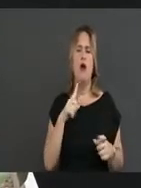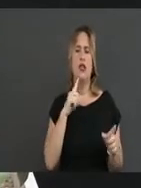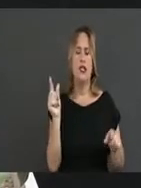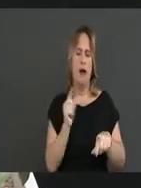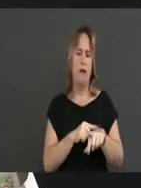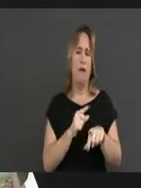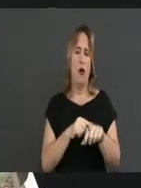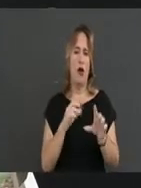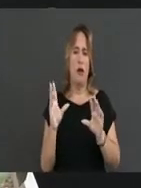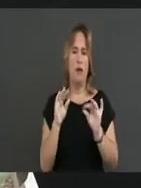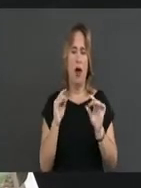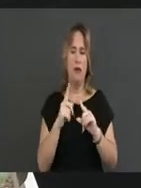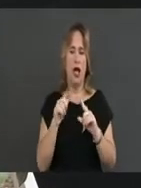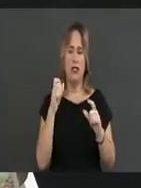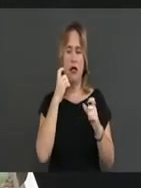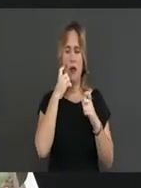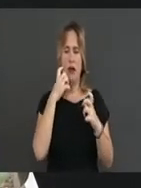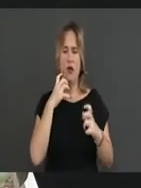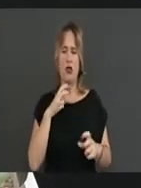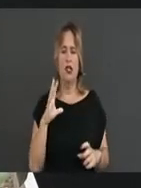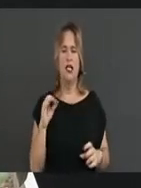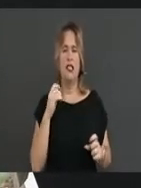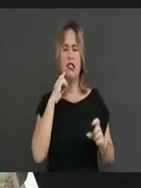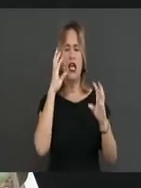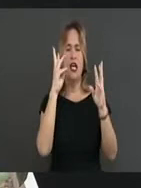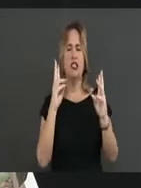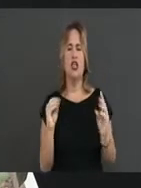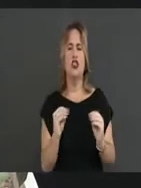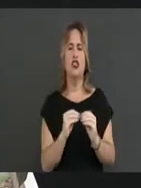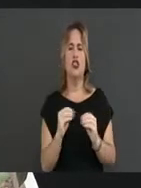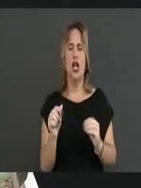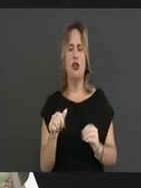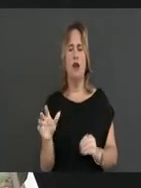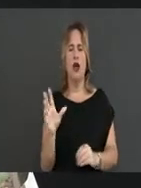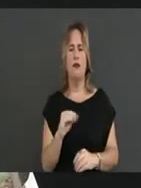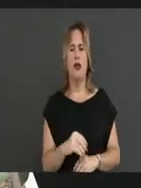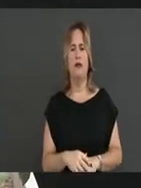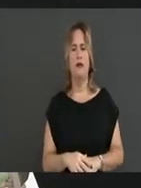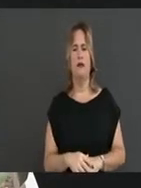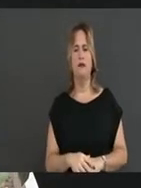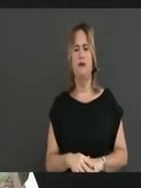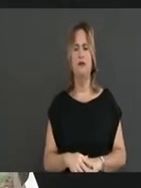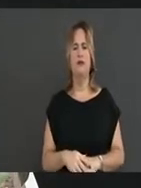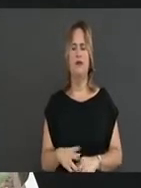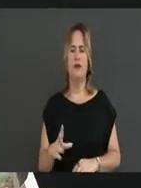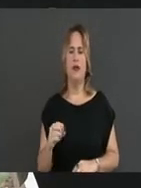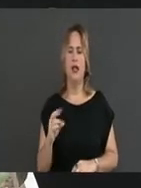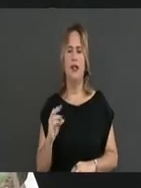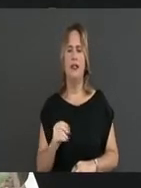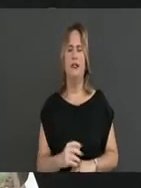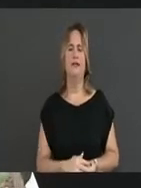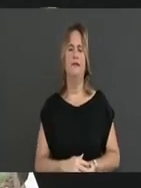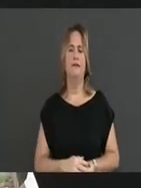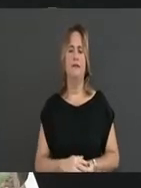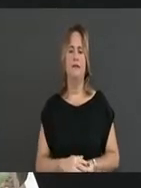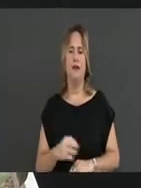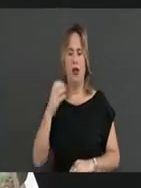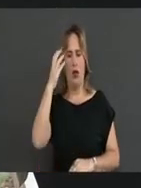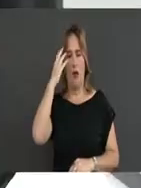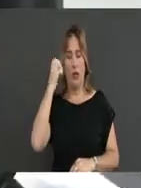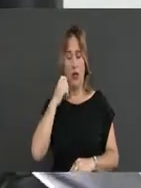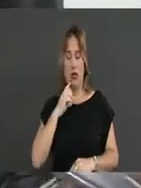pocos minutos para hablar de temas que son medulares, los resultados de este encuentro. Pues bueno, por